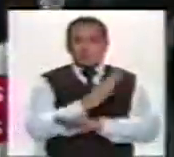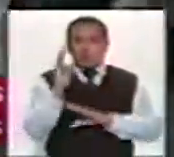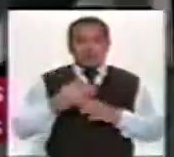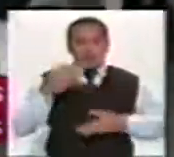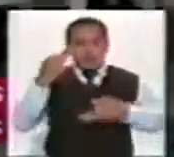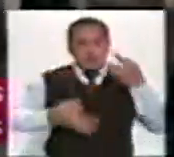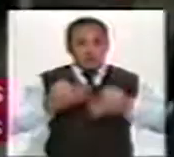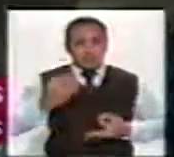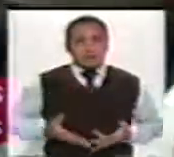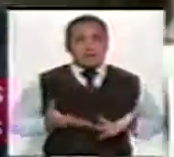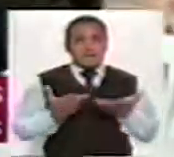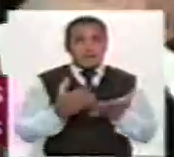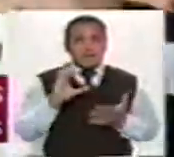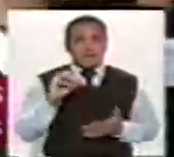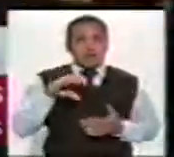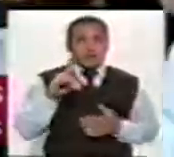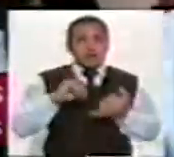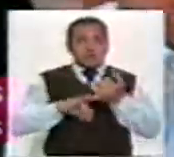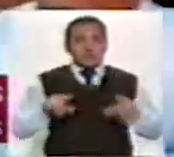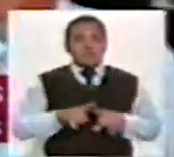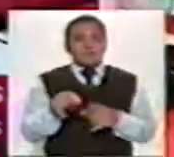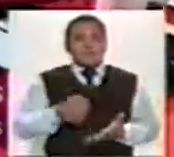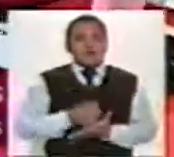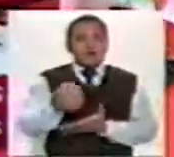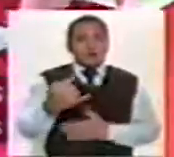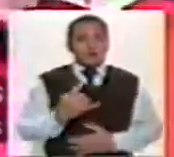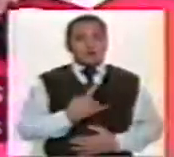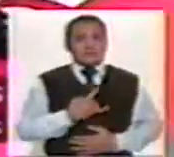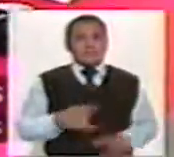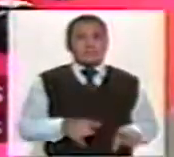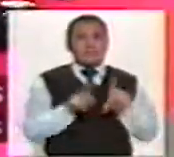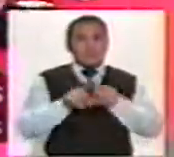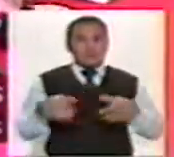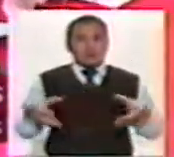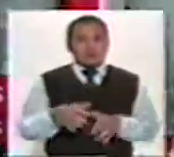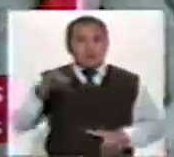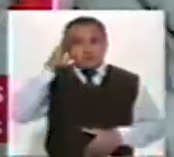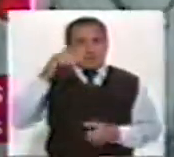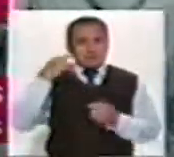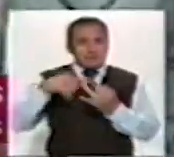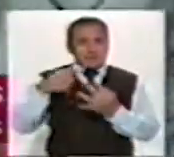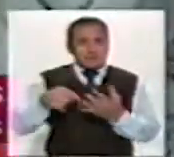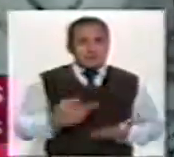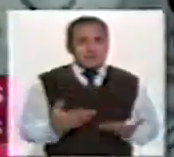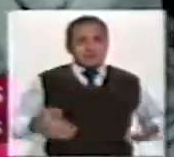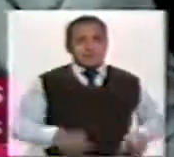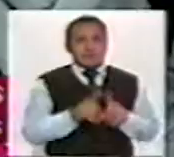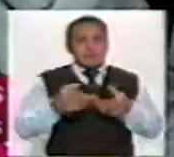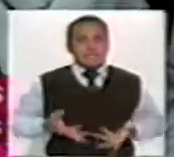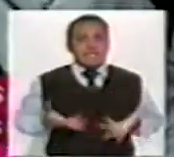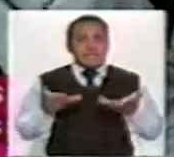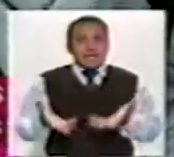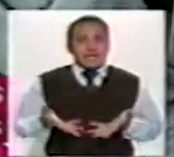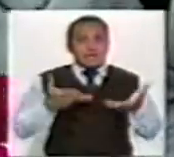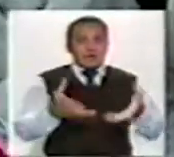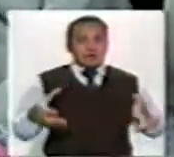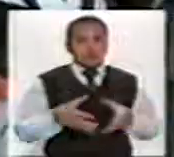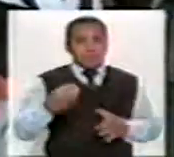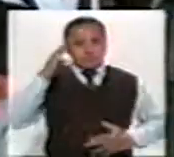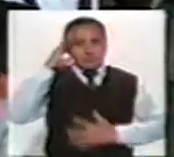presupuesto asignado a Foncodes también está la compra de uniformes para la policía y otros accesorios destinados a las Fuerzas